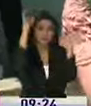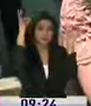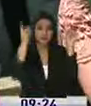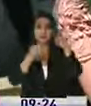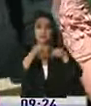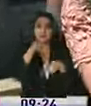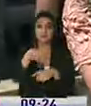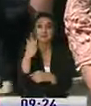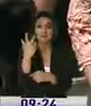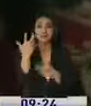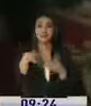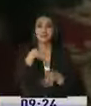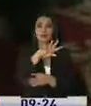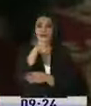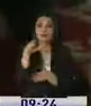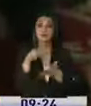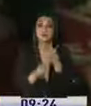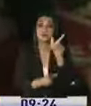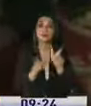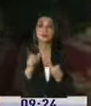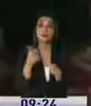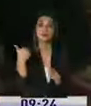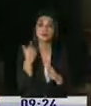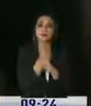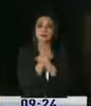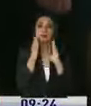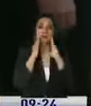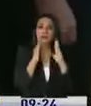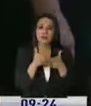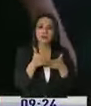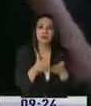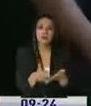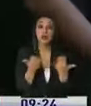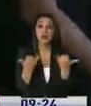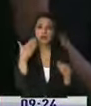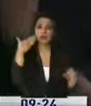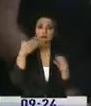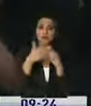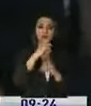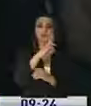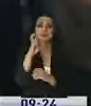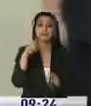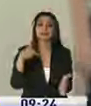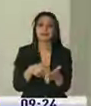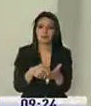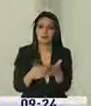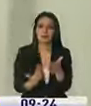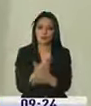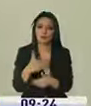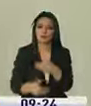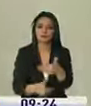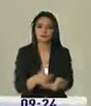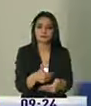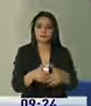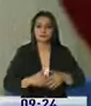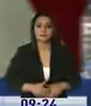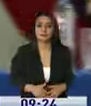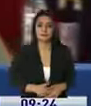a 400.000 personas con discapacidad y se espera llegar a 60.000 más en esta nueva etapa.